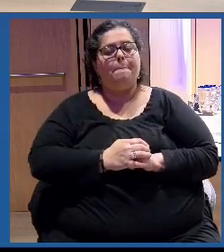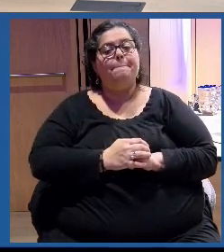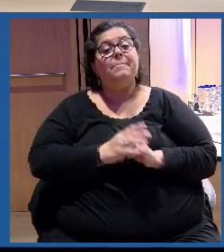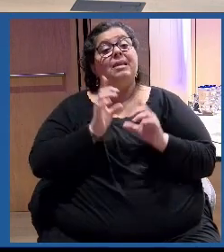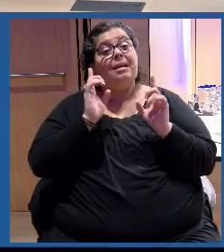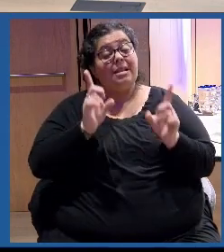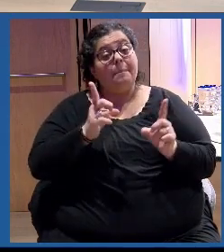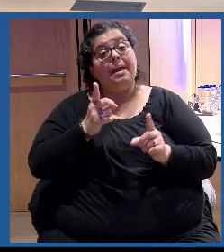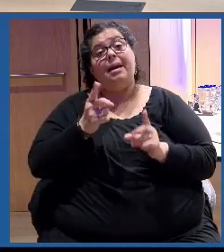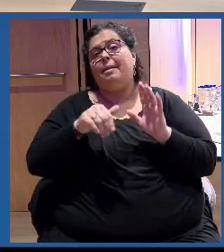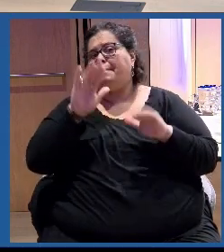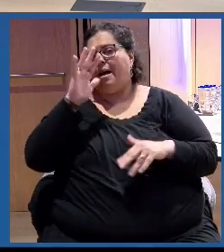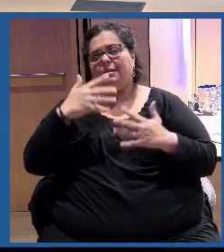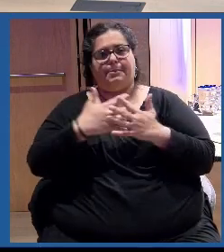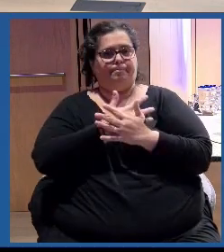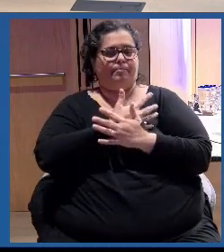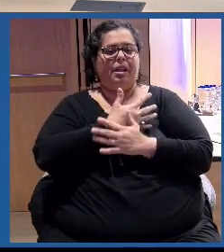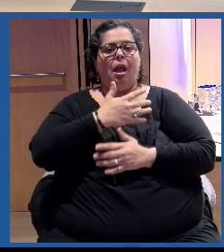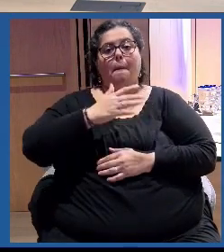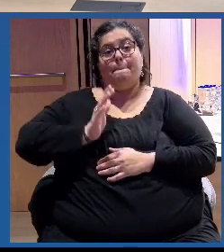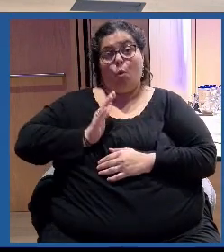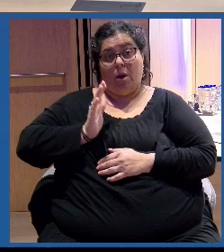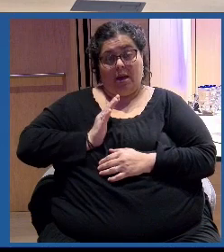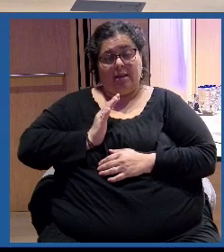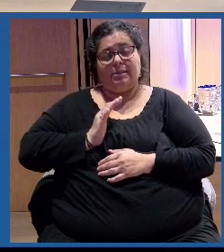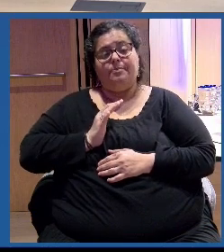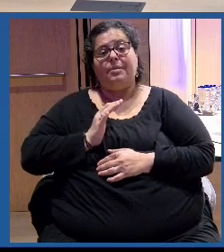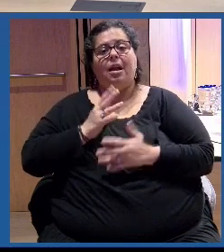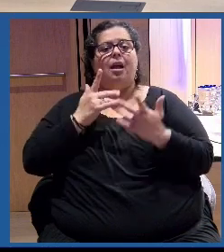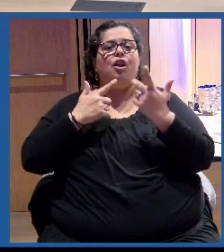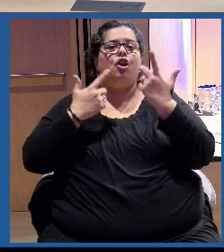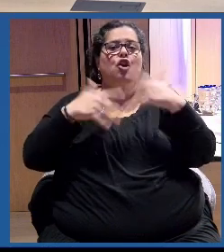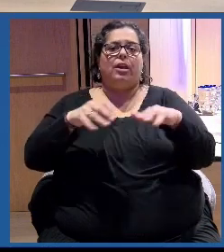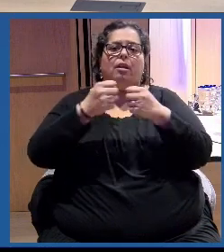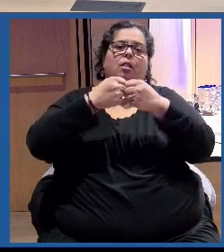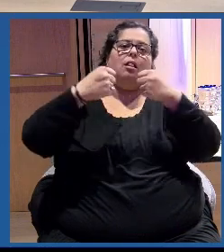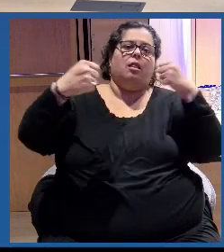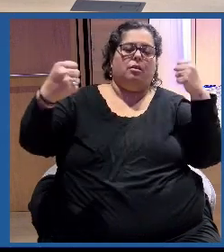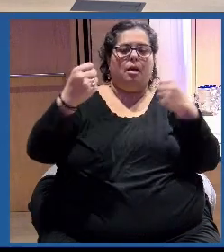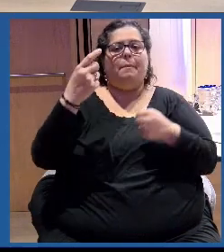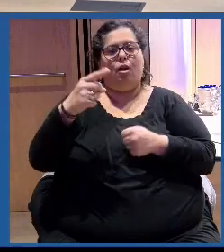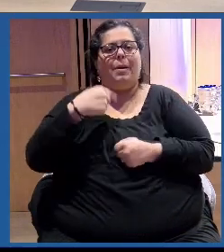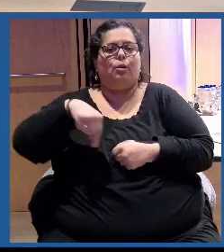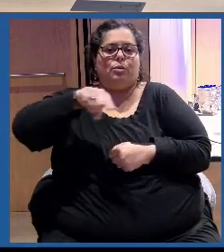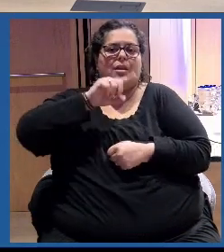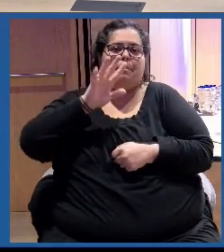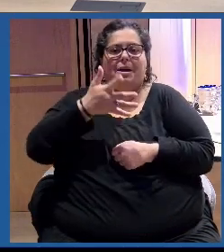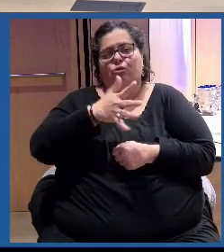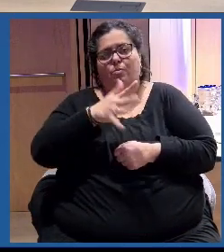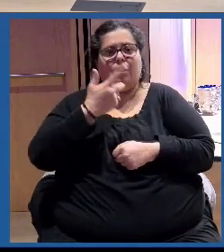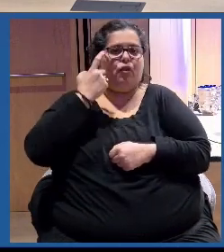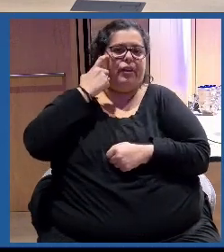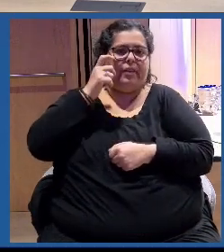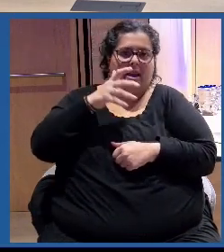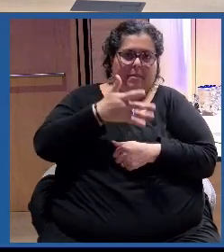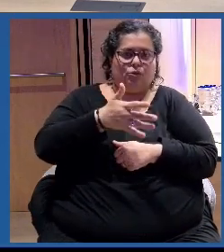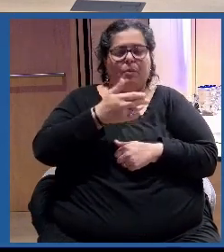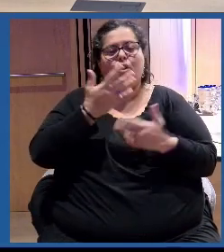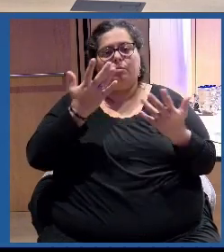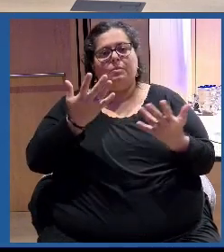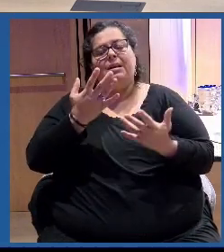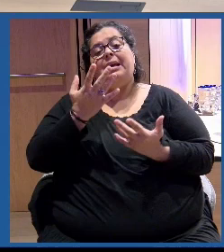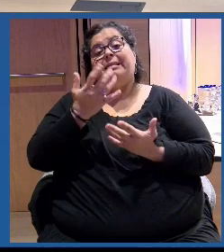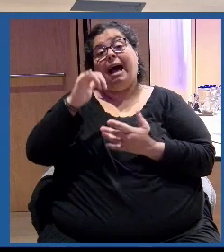afecta mayormente en mujeres, no me quiero extender mucho en esto, pero es como para que tengan alguna idea, ¿no? La tasa de desempleo, las que están